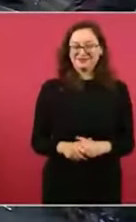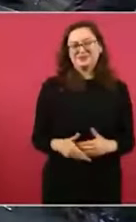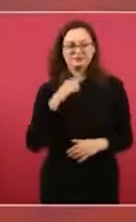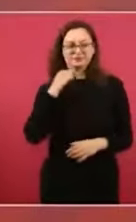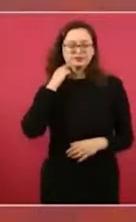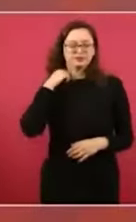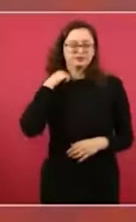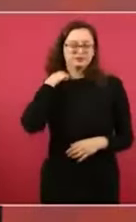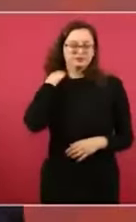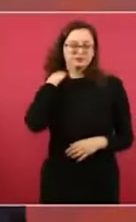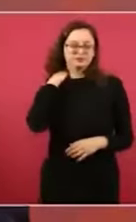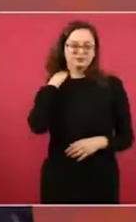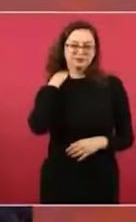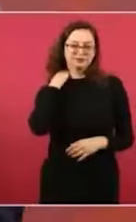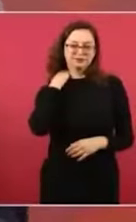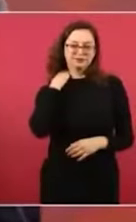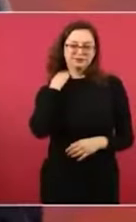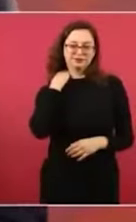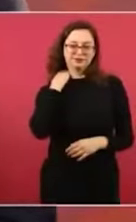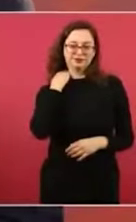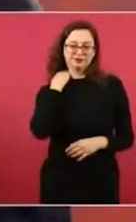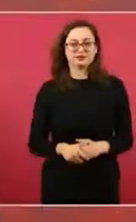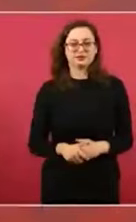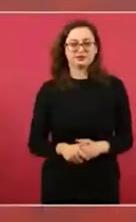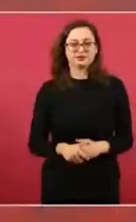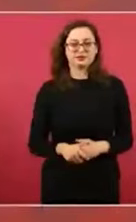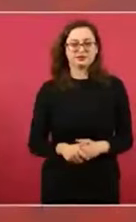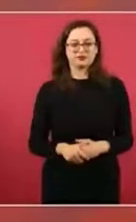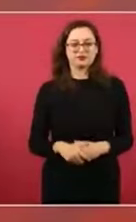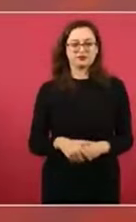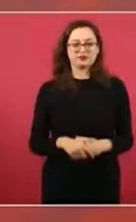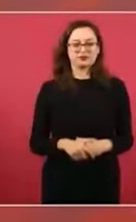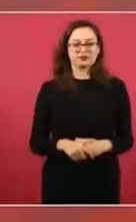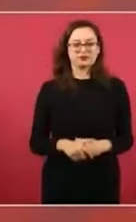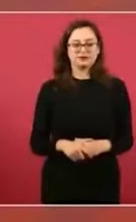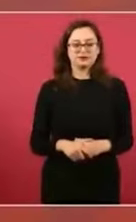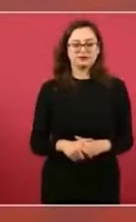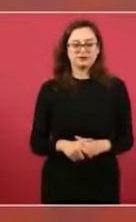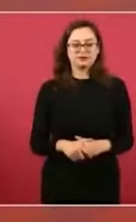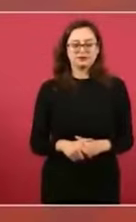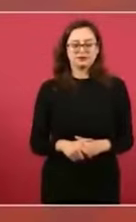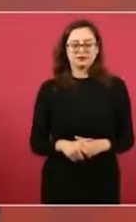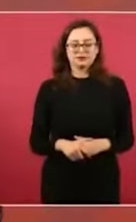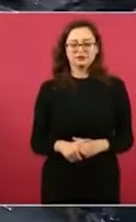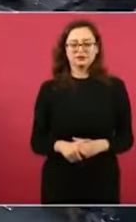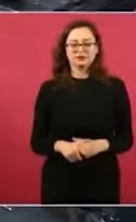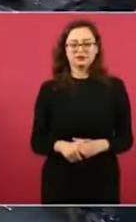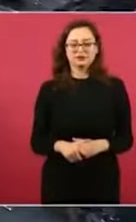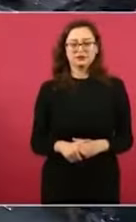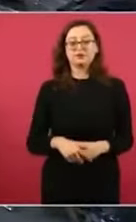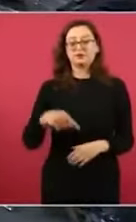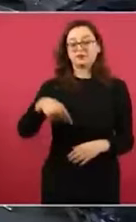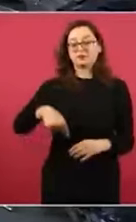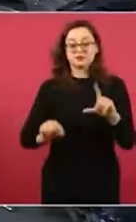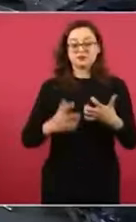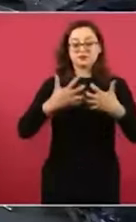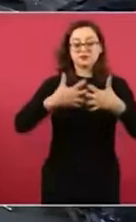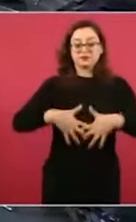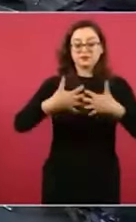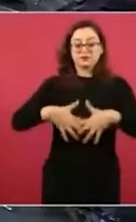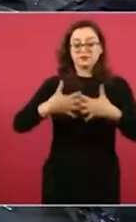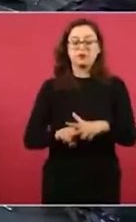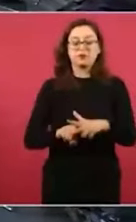si en México ya se están haciendo, se están fabricando